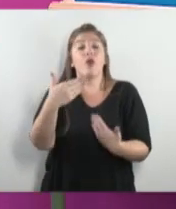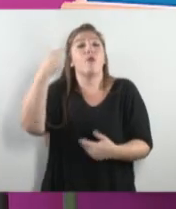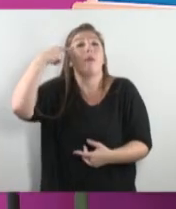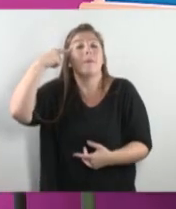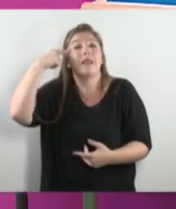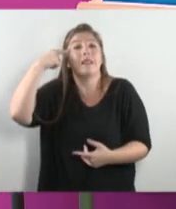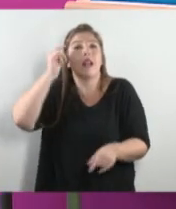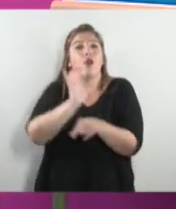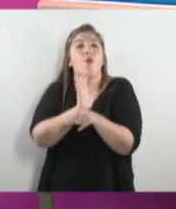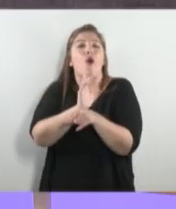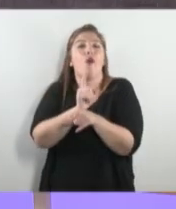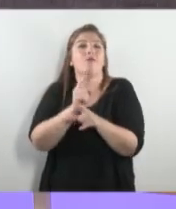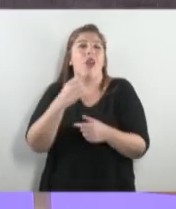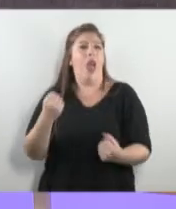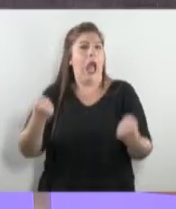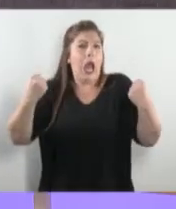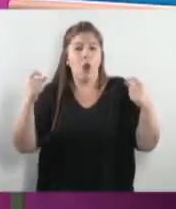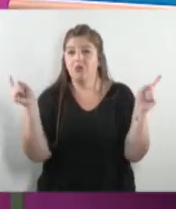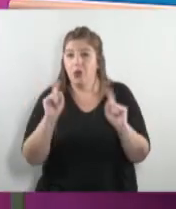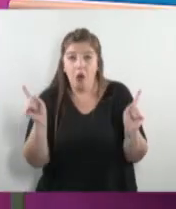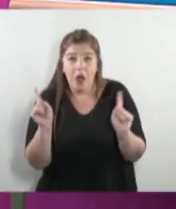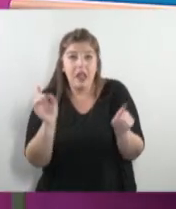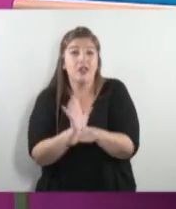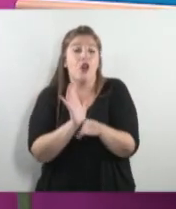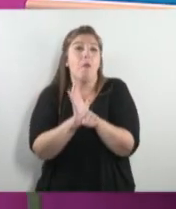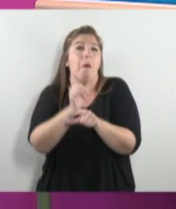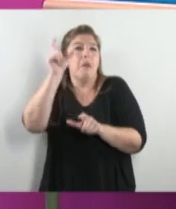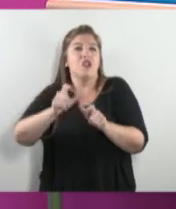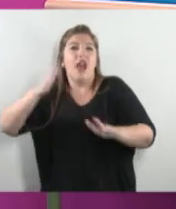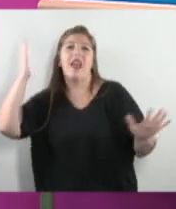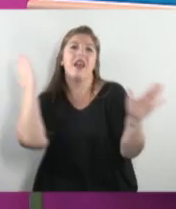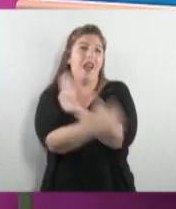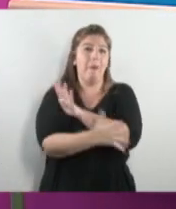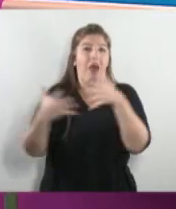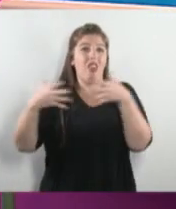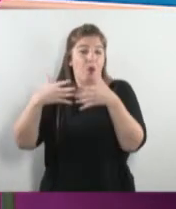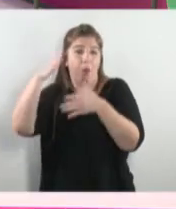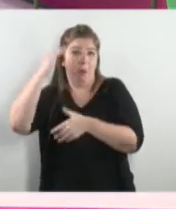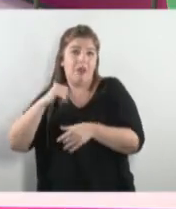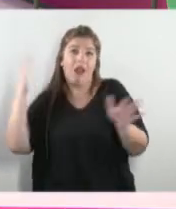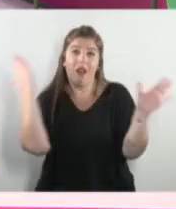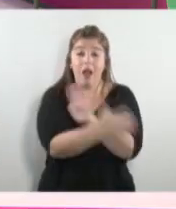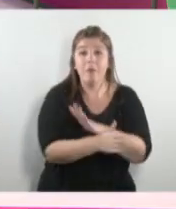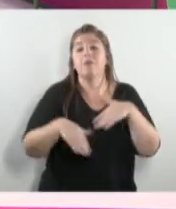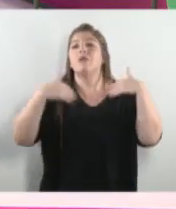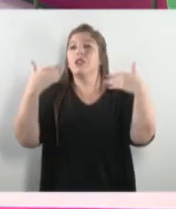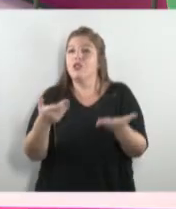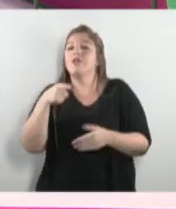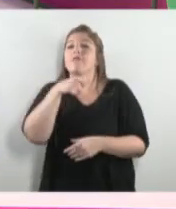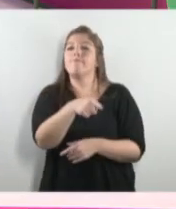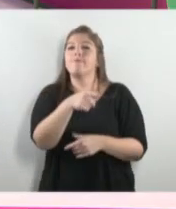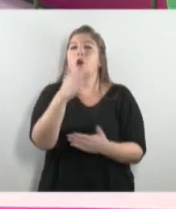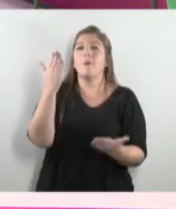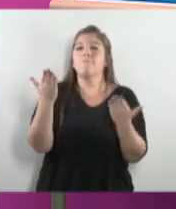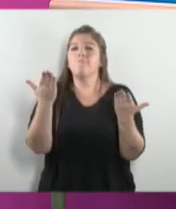es el antihéroe. Sí. Es un desertor, va a decir Borges. Claro. Entonces, ahí está esta contraposición